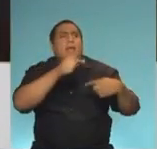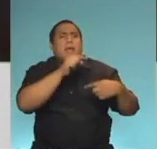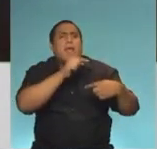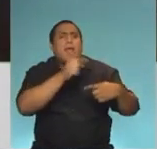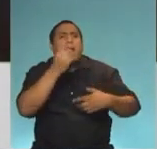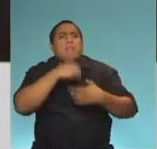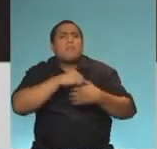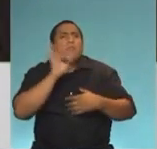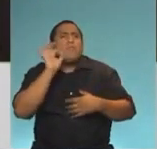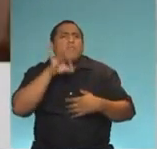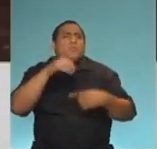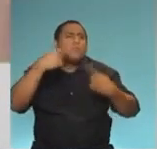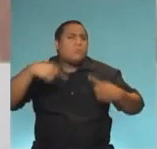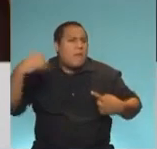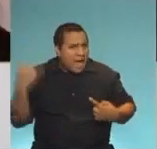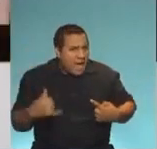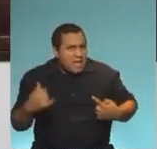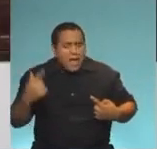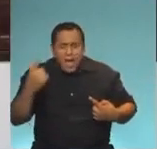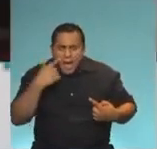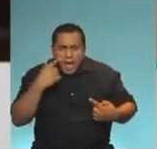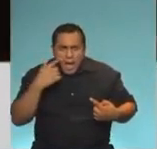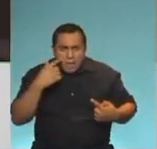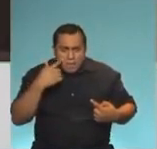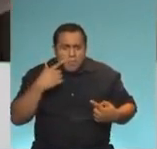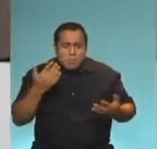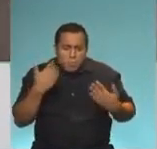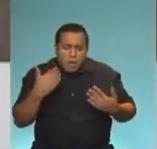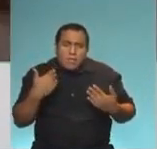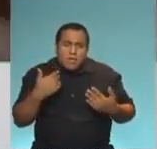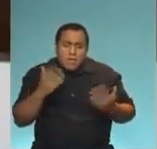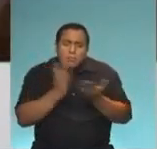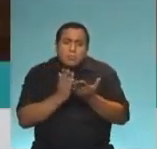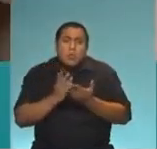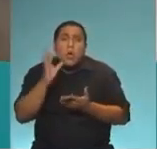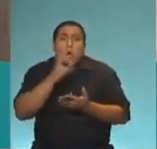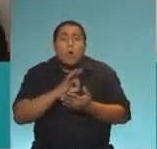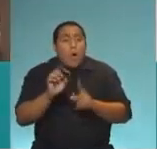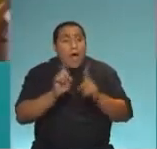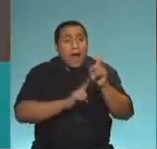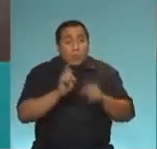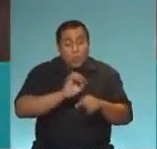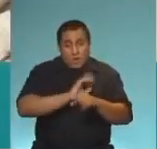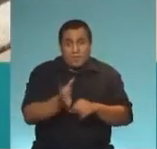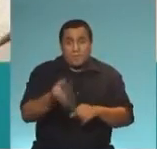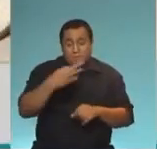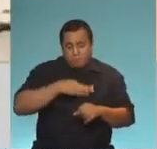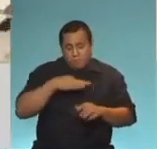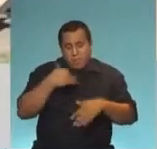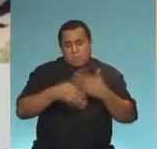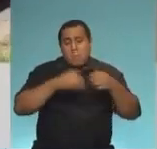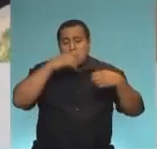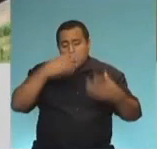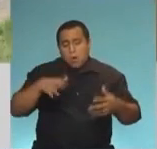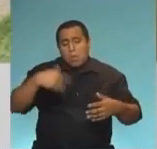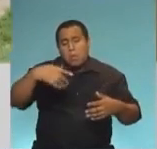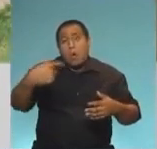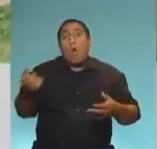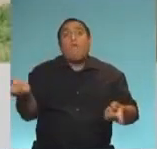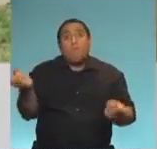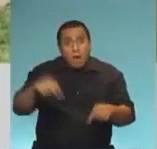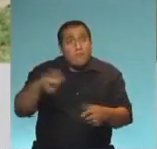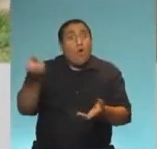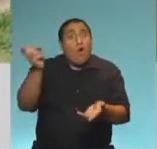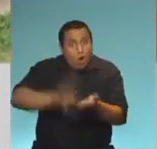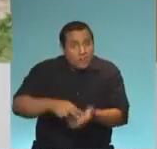permitir evaluar si existen o no reinfecciones. Vos sabés, Nati, que la única manera de corroborar una reinfección es hacer